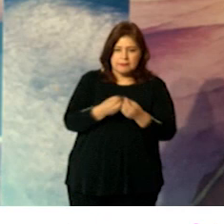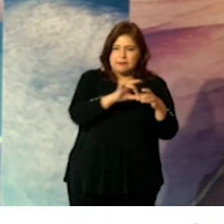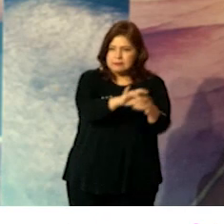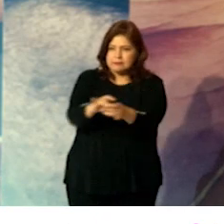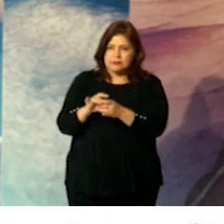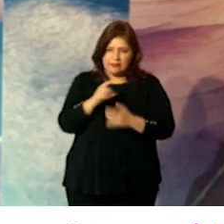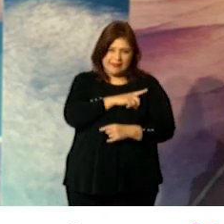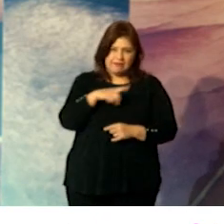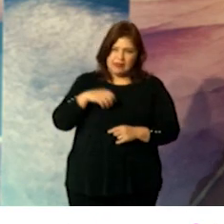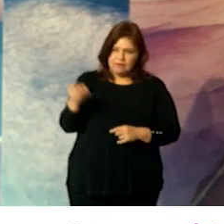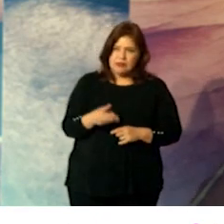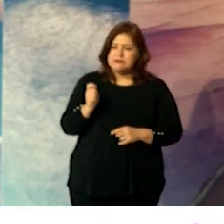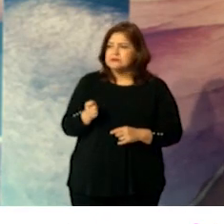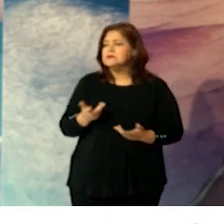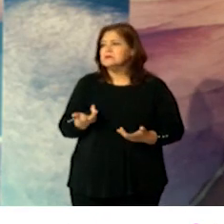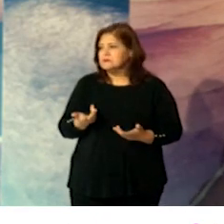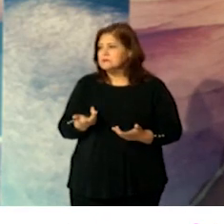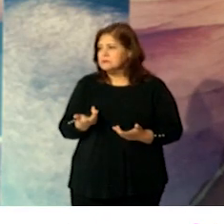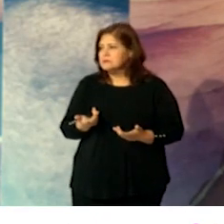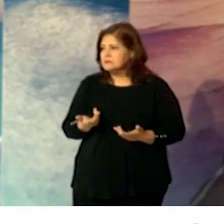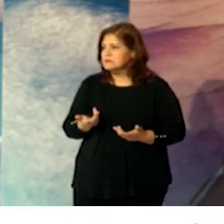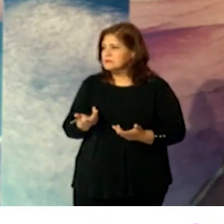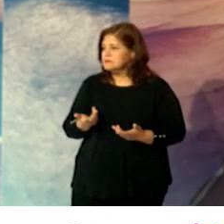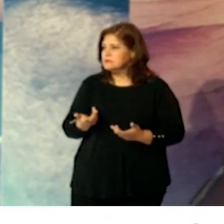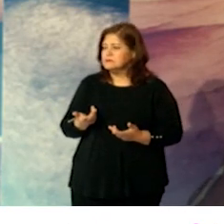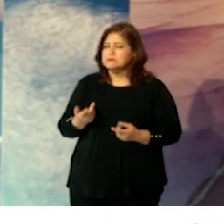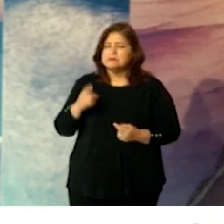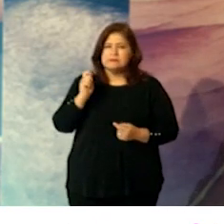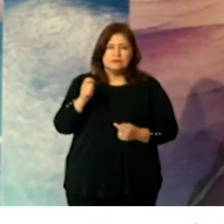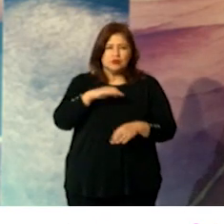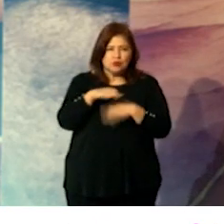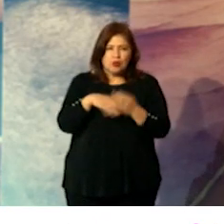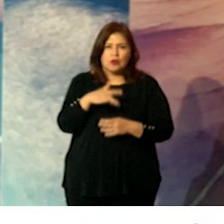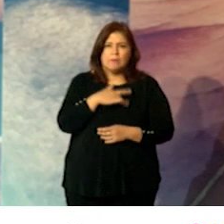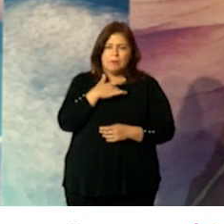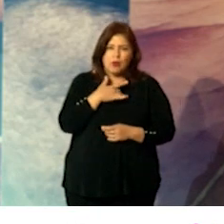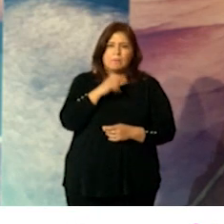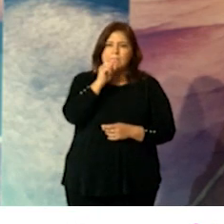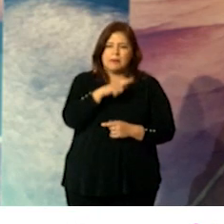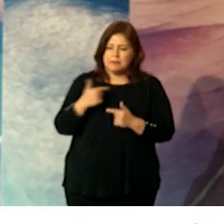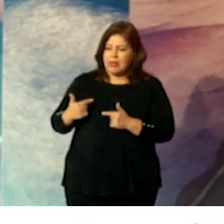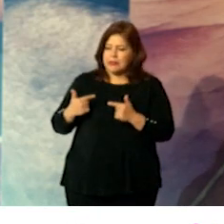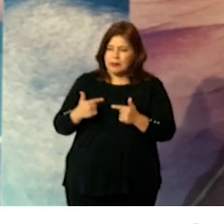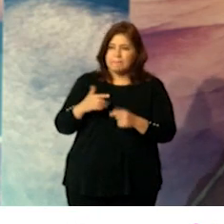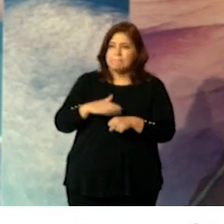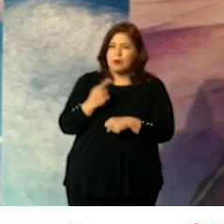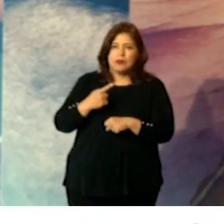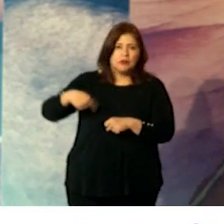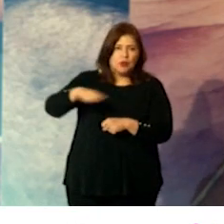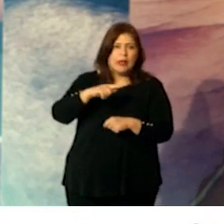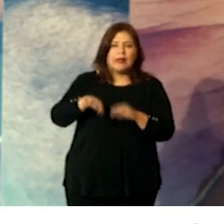porque de eso se trata, de estar un poco la misma dinámica. Todos somos, entre comillas, parte de una misma generación porque habitamos esta tierra,